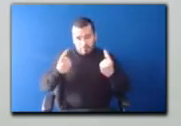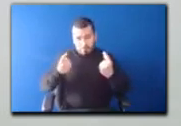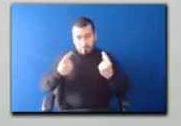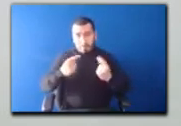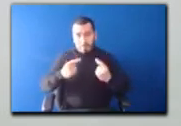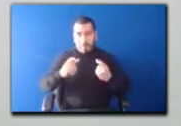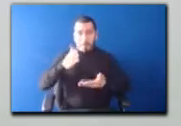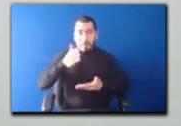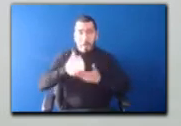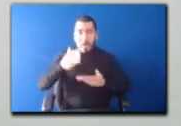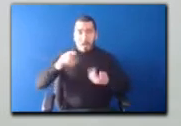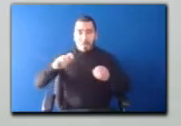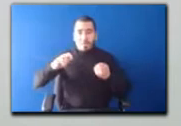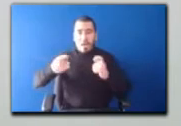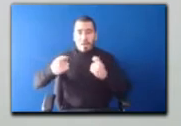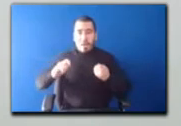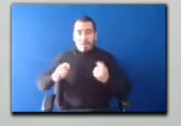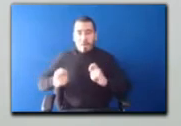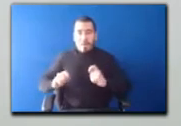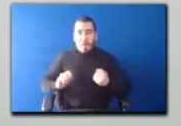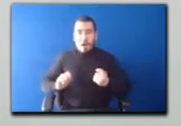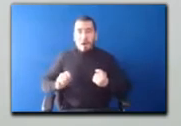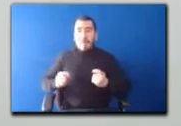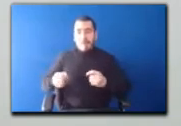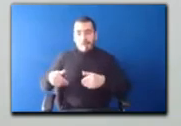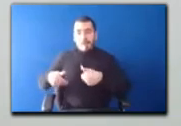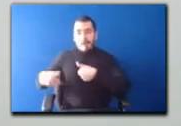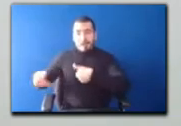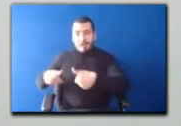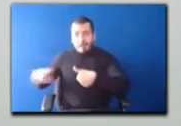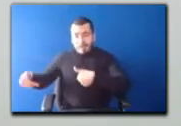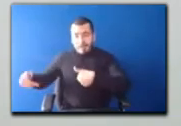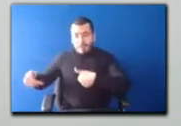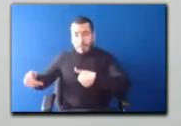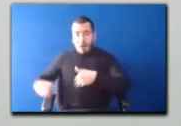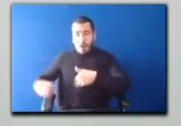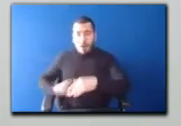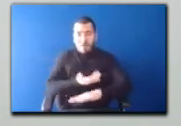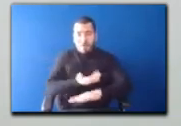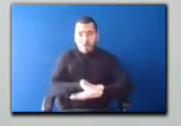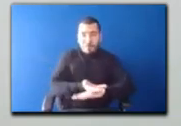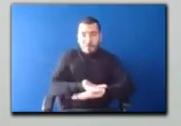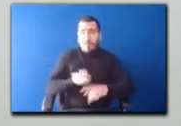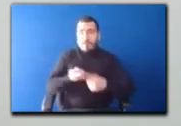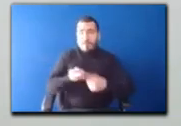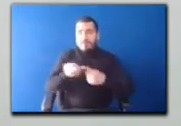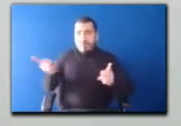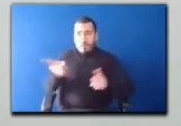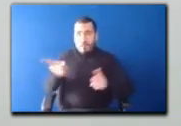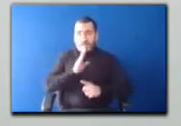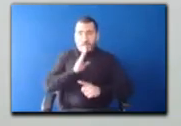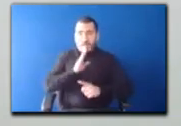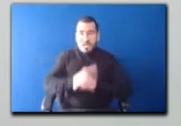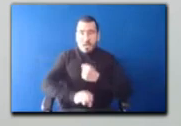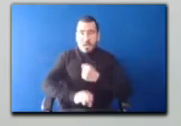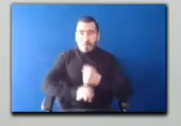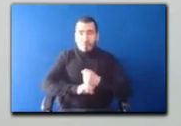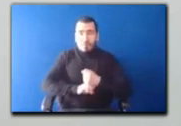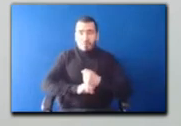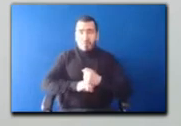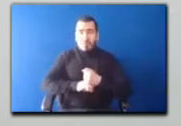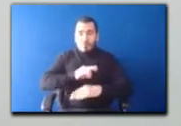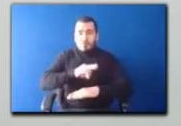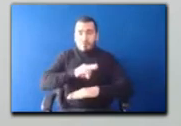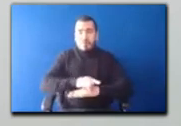depende de la oferta y demanda y de muchos otros factores. Y no hay nadie que pueda respaldar o garantizar el comportamiento de ese